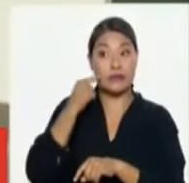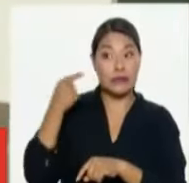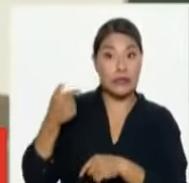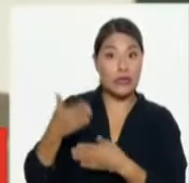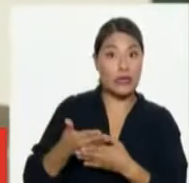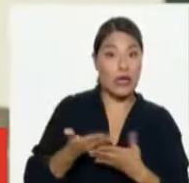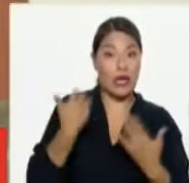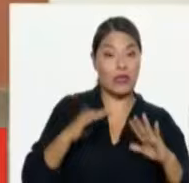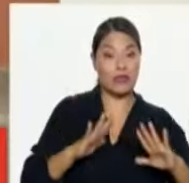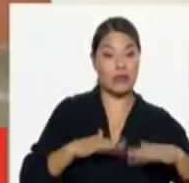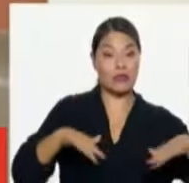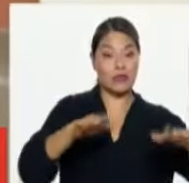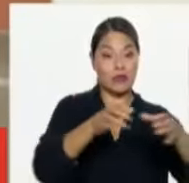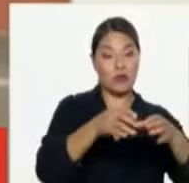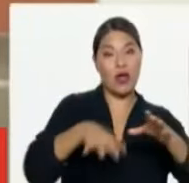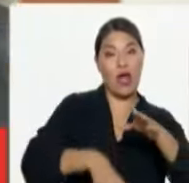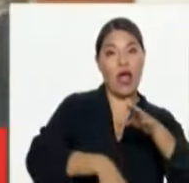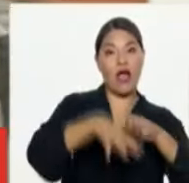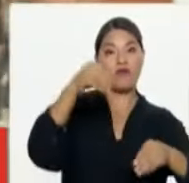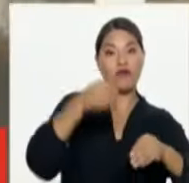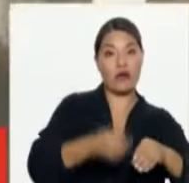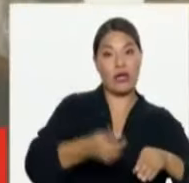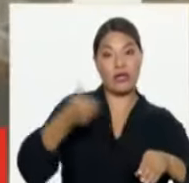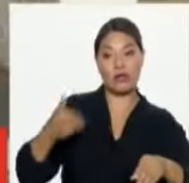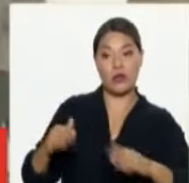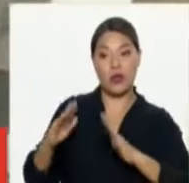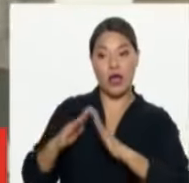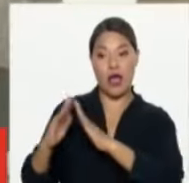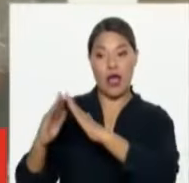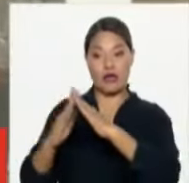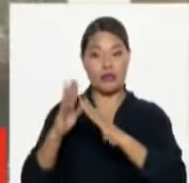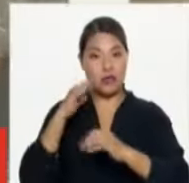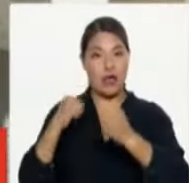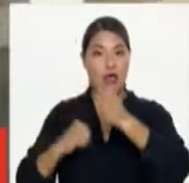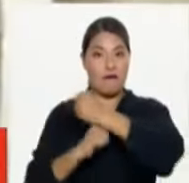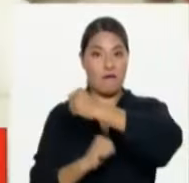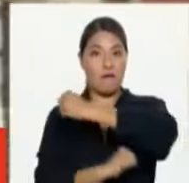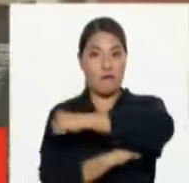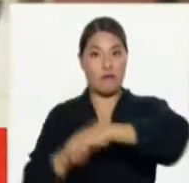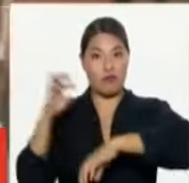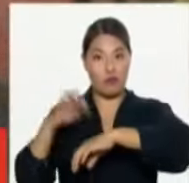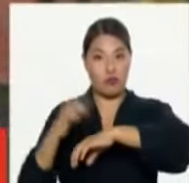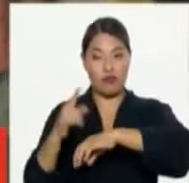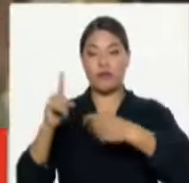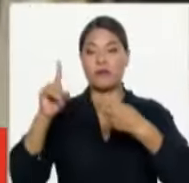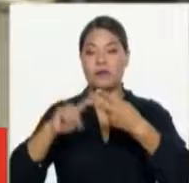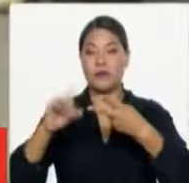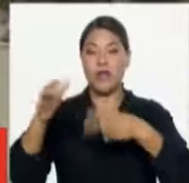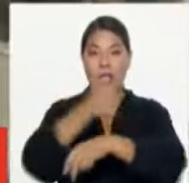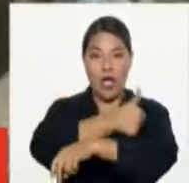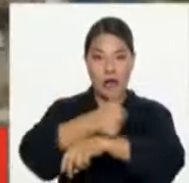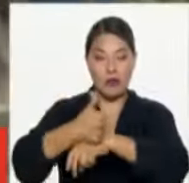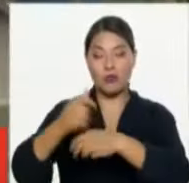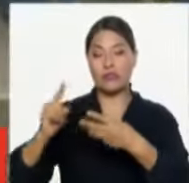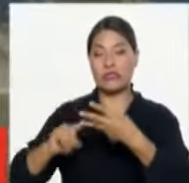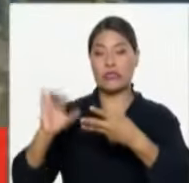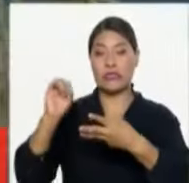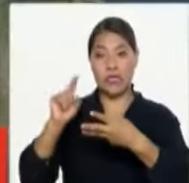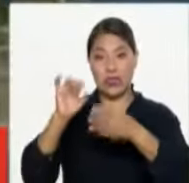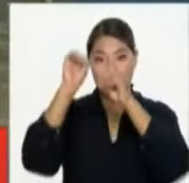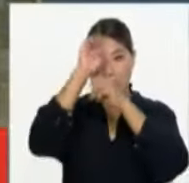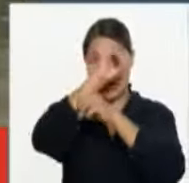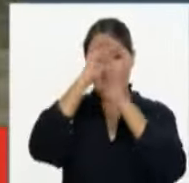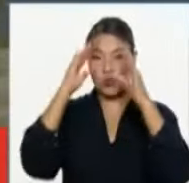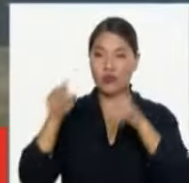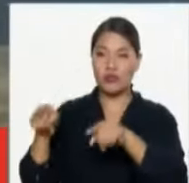los exteriores del órgano supremo, vecinos de los distritos de Puente Piedra, Ancón y Santa Rosa, junto a sus alcaldes,